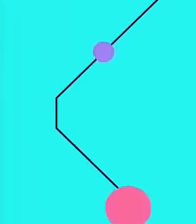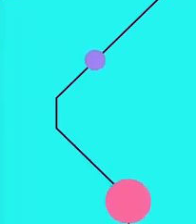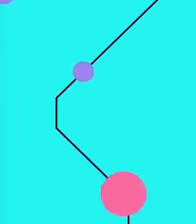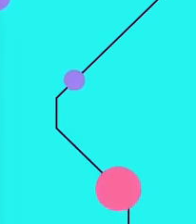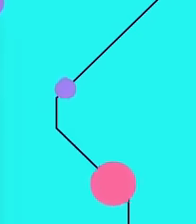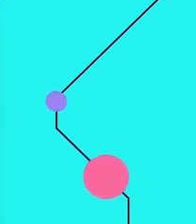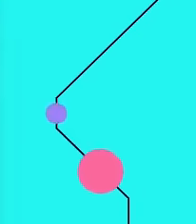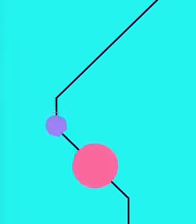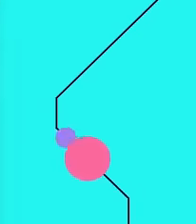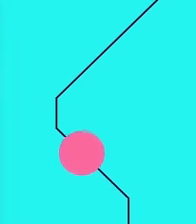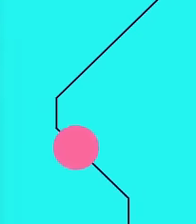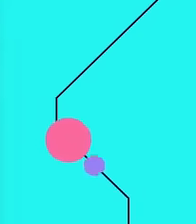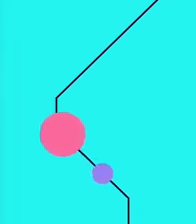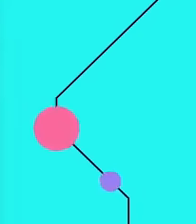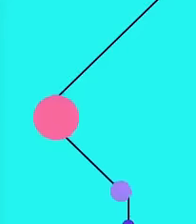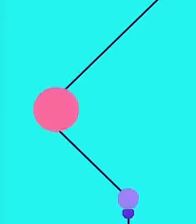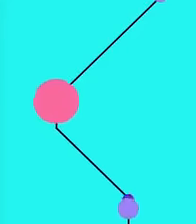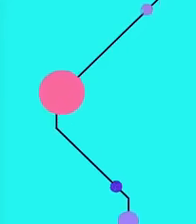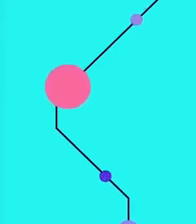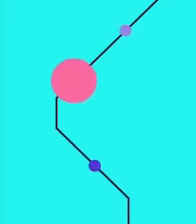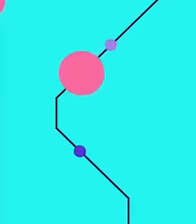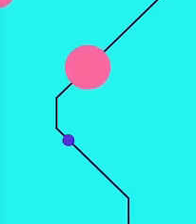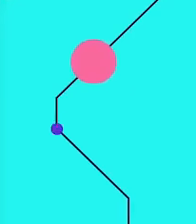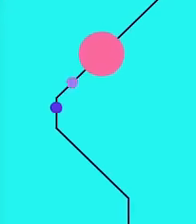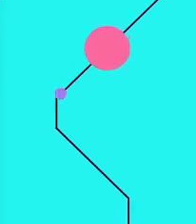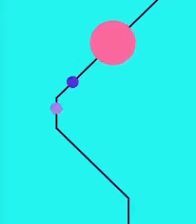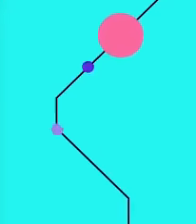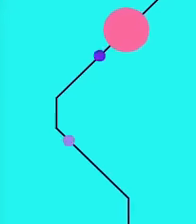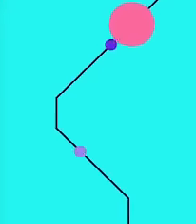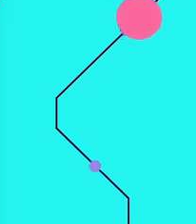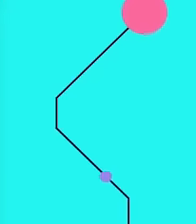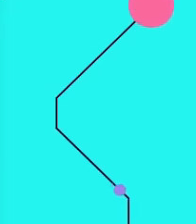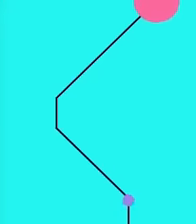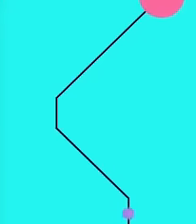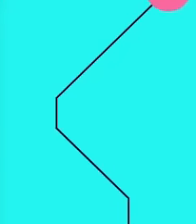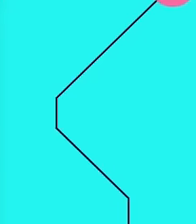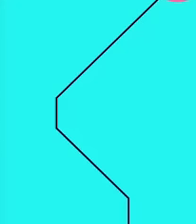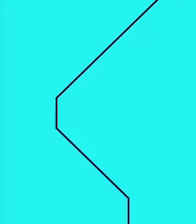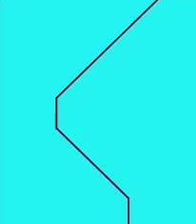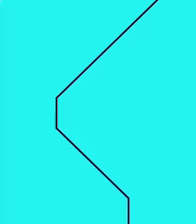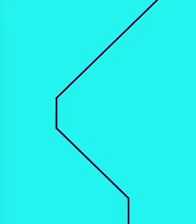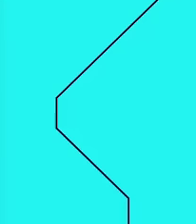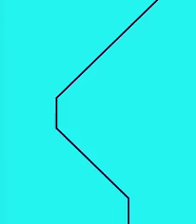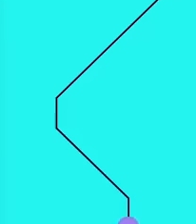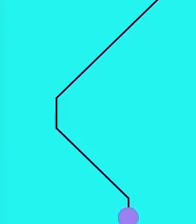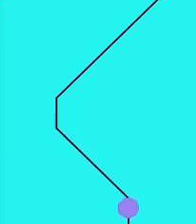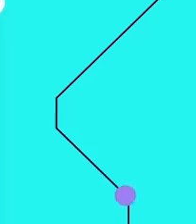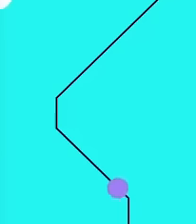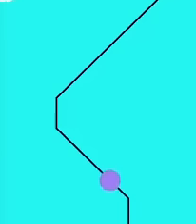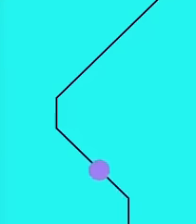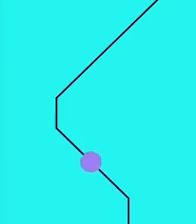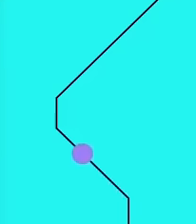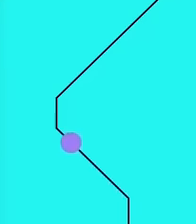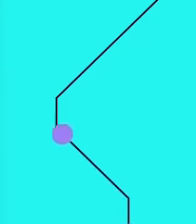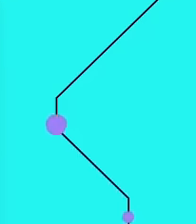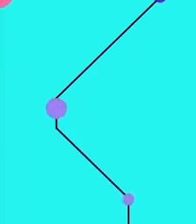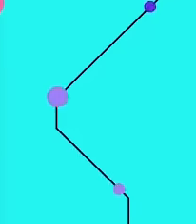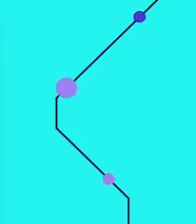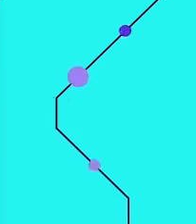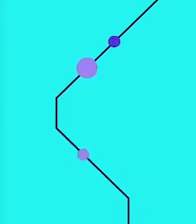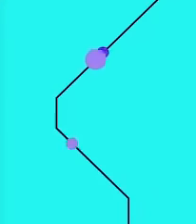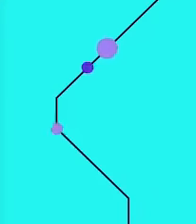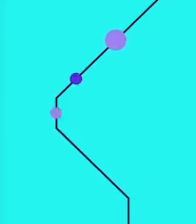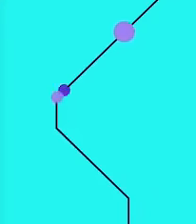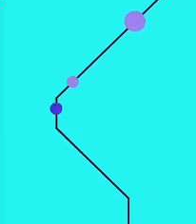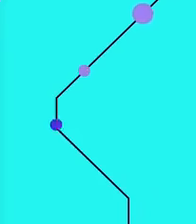el pueblo, pues se regresa a la época donde nos gobernamos de una manera absurda, ¿no? Porque el pueblo, pues ¿qué